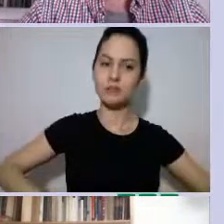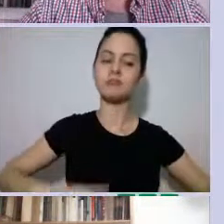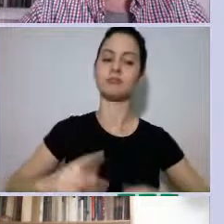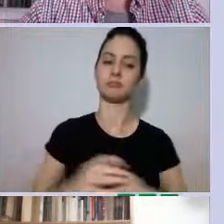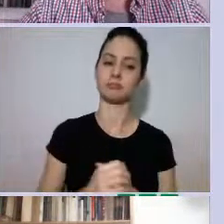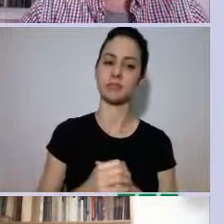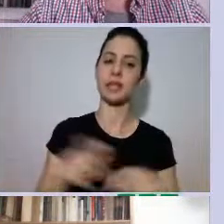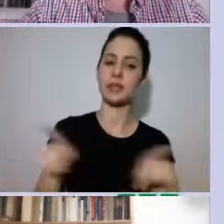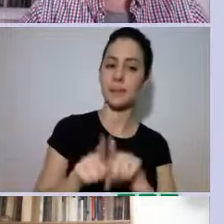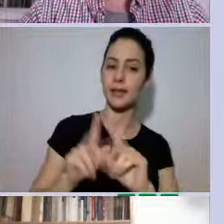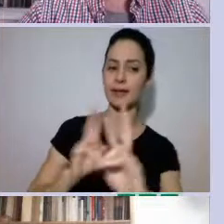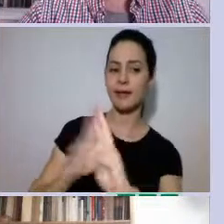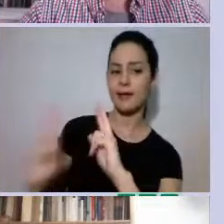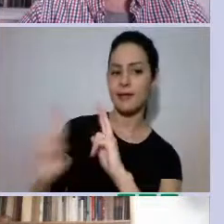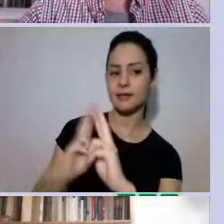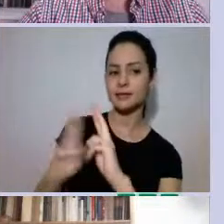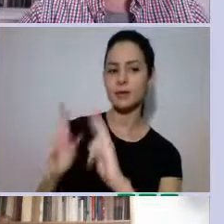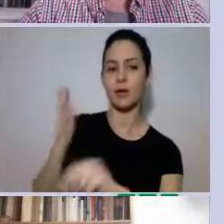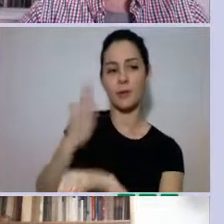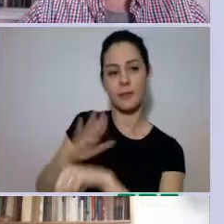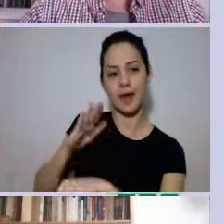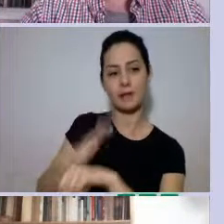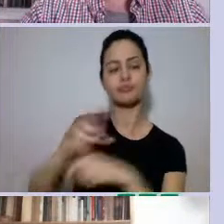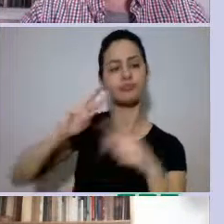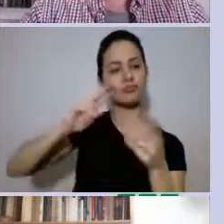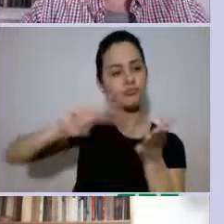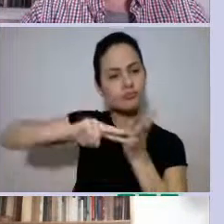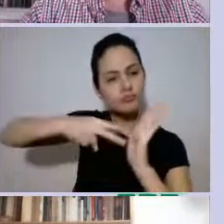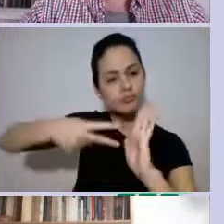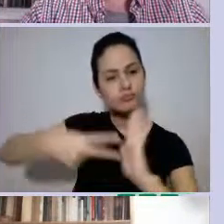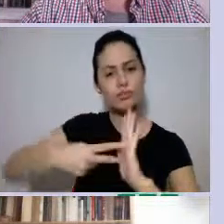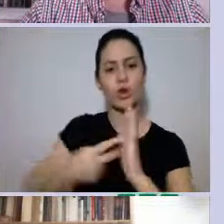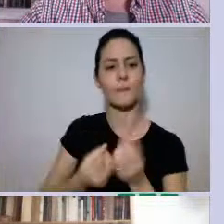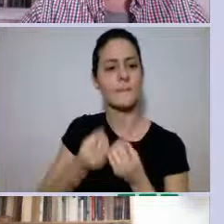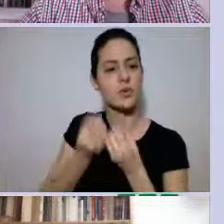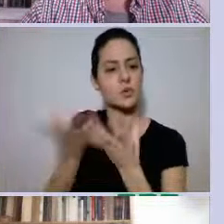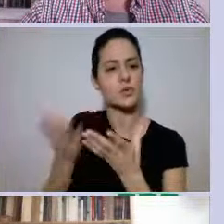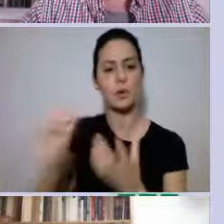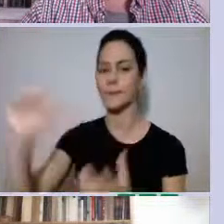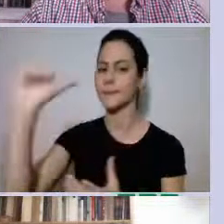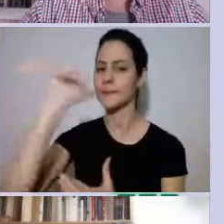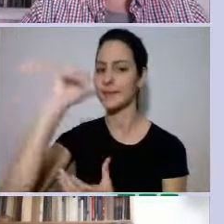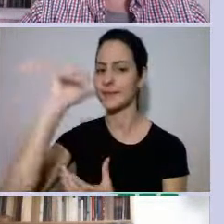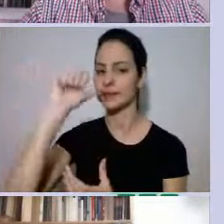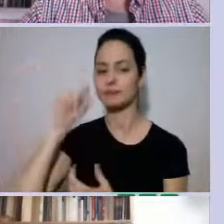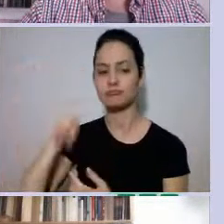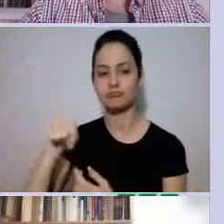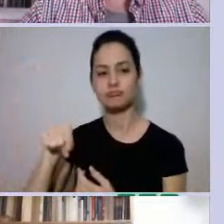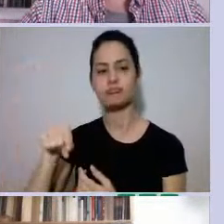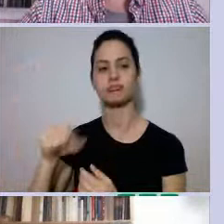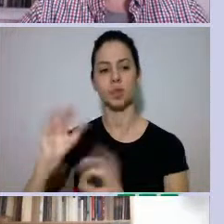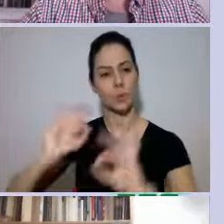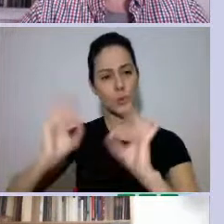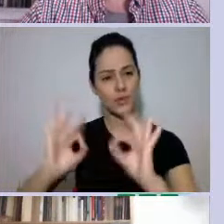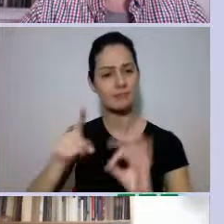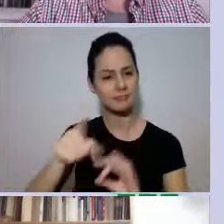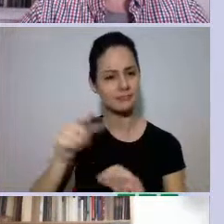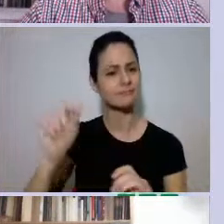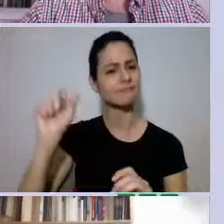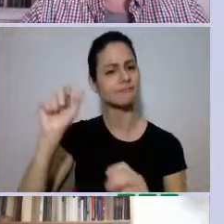las relaciones prácticas y simbólicas con la producción de la bebida para que esta forma de organización sea posible.